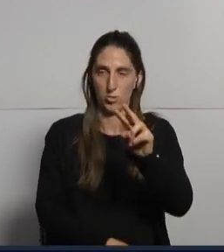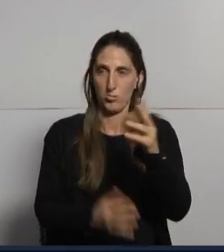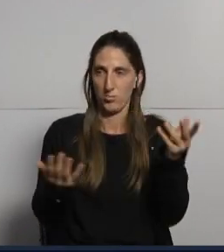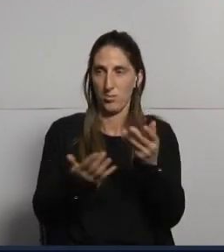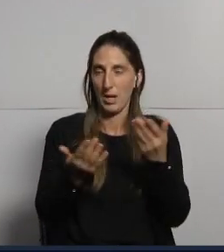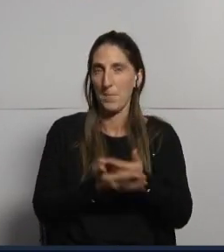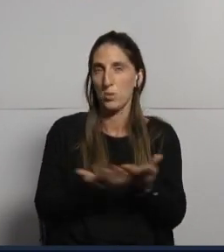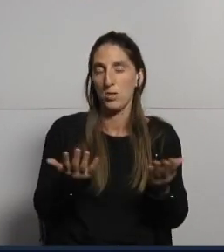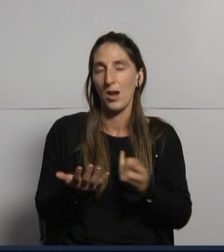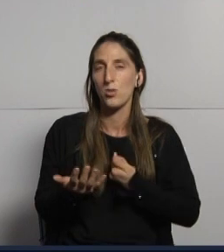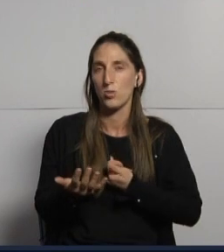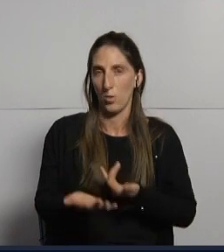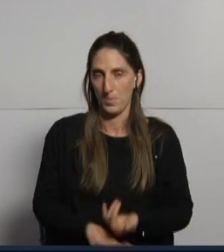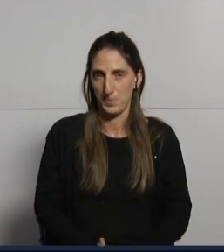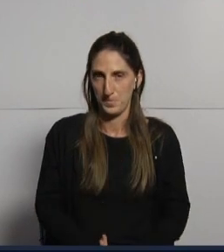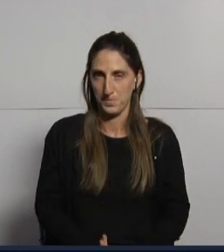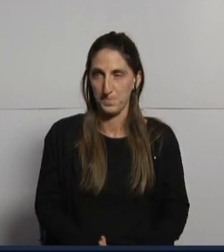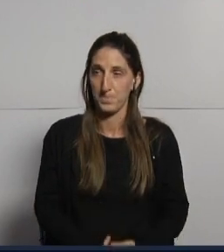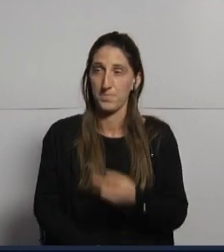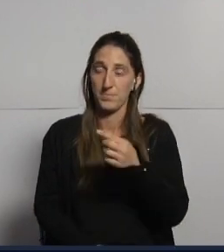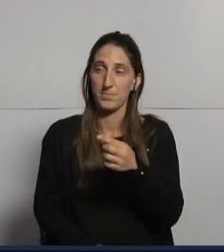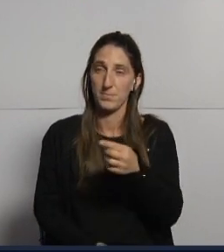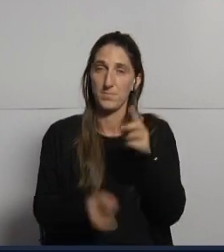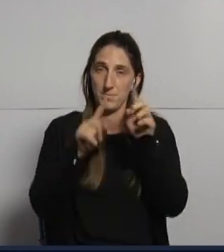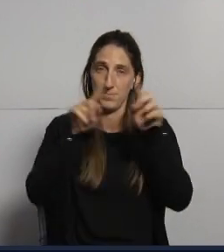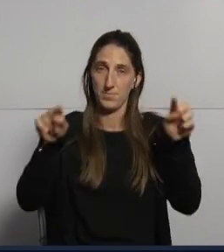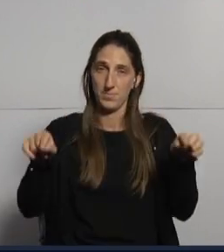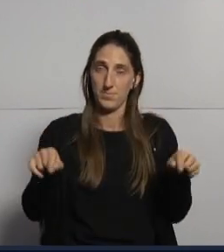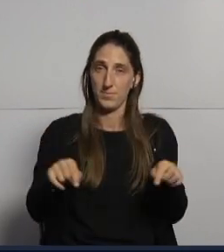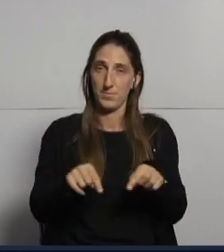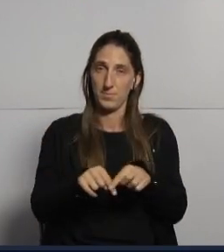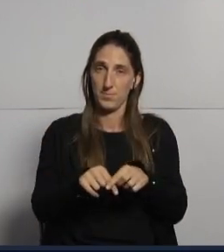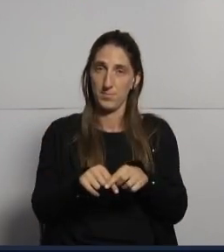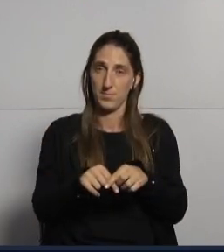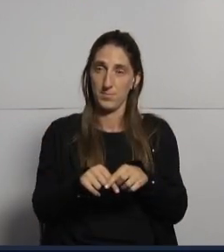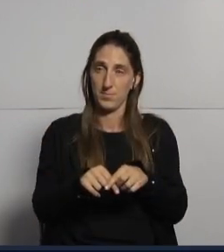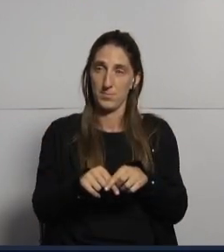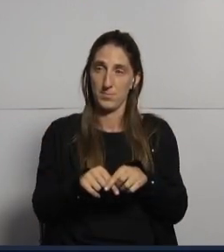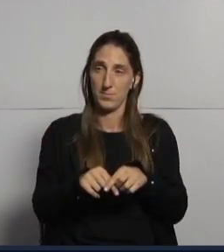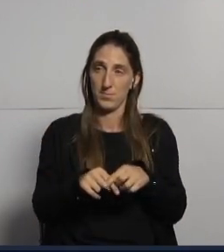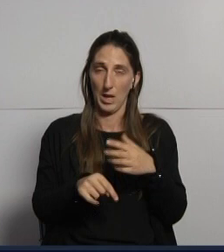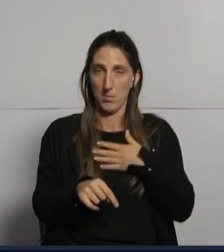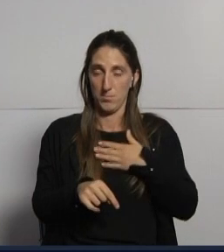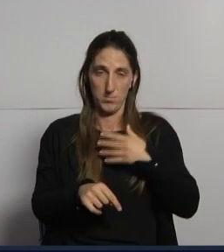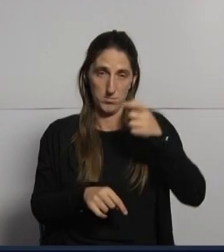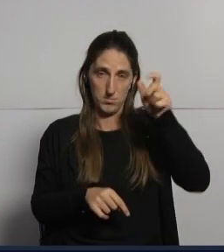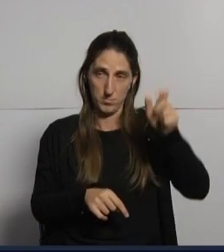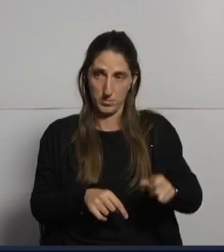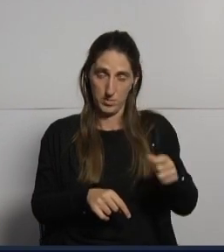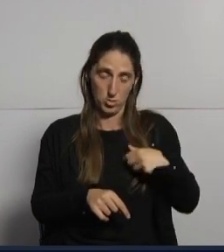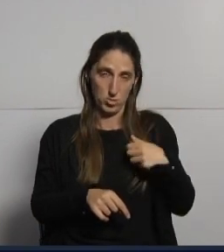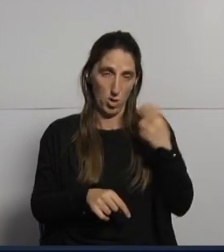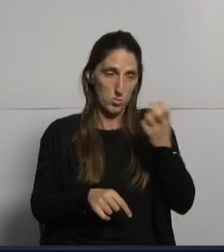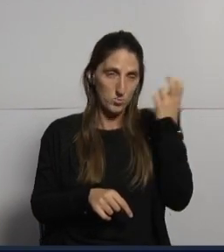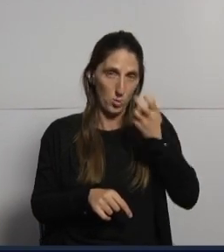de qué se trata. Yo, por ejemplo, acá me puedo buscar a mí mismo dentro de mi base de datos